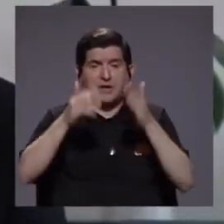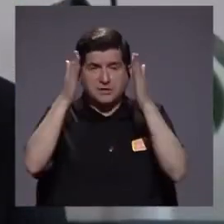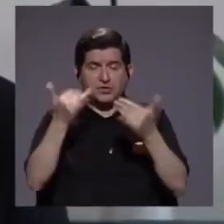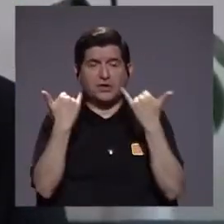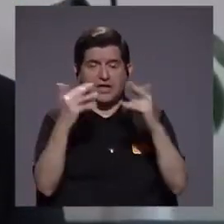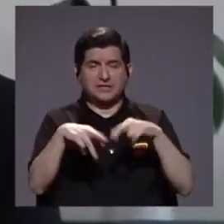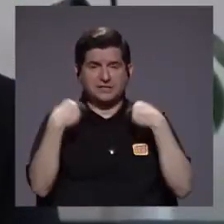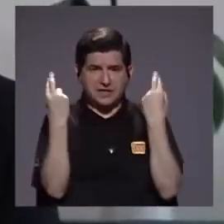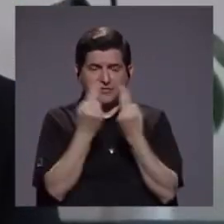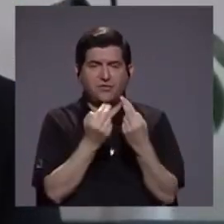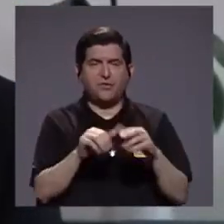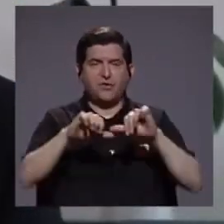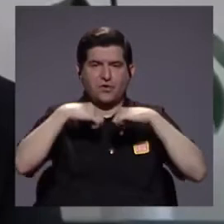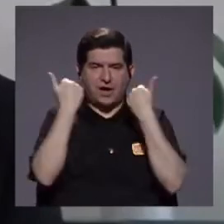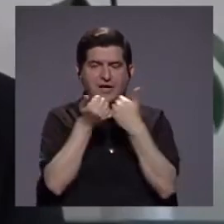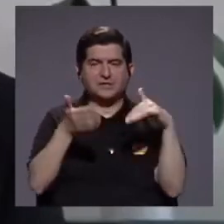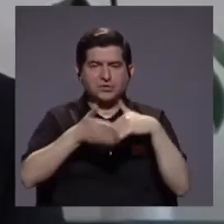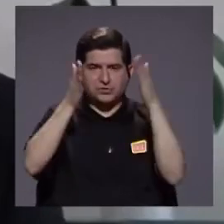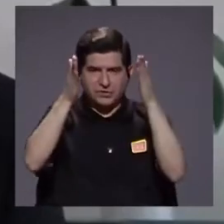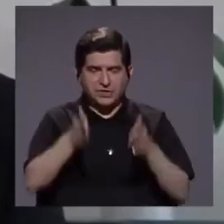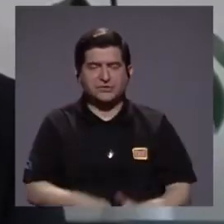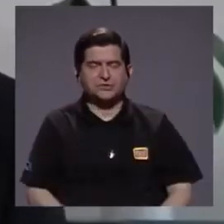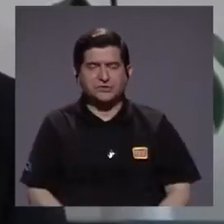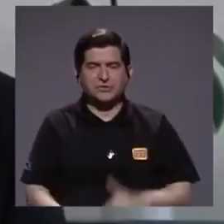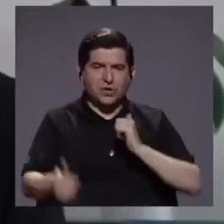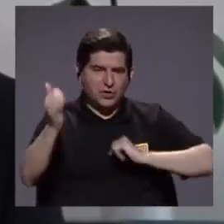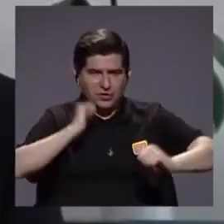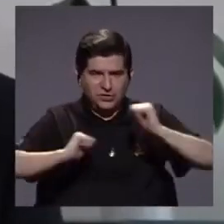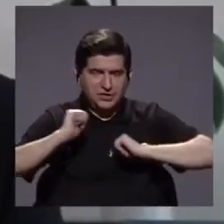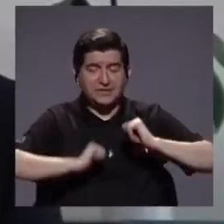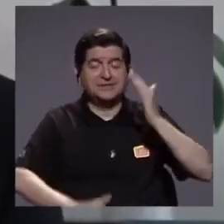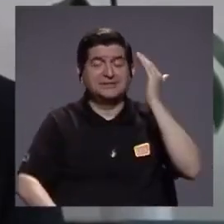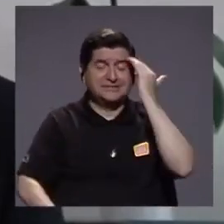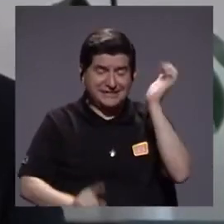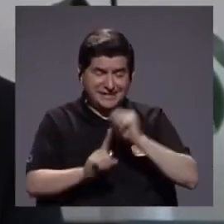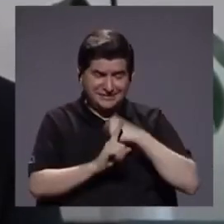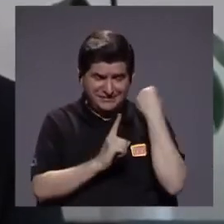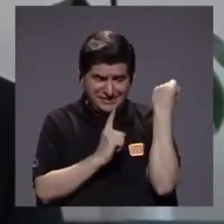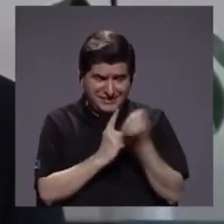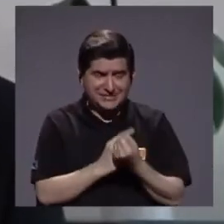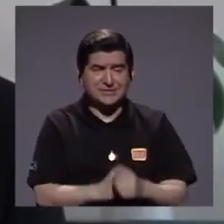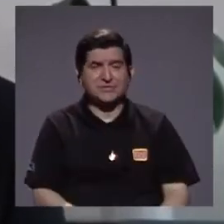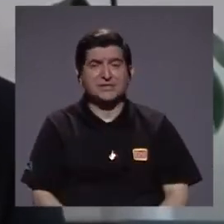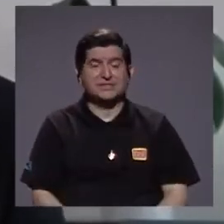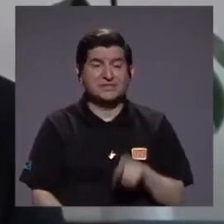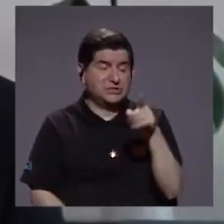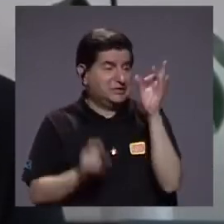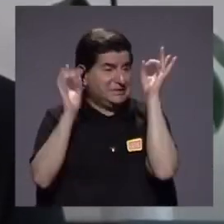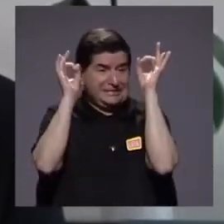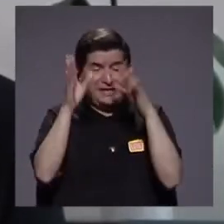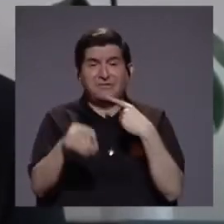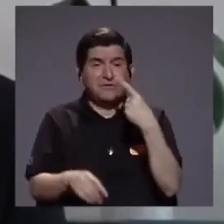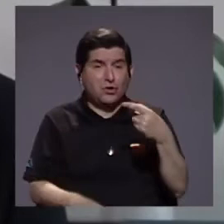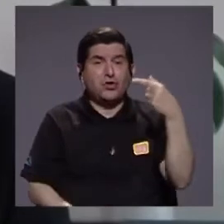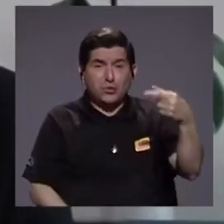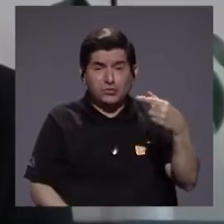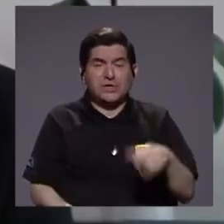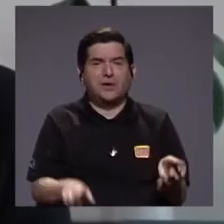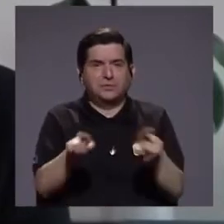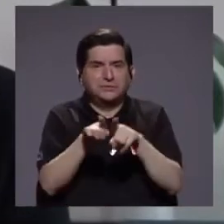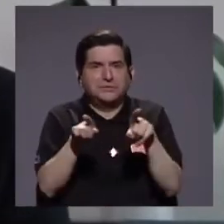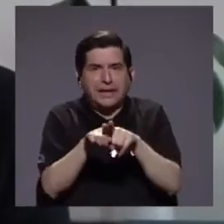hemos reunido con la Asociación de Estudiantes de Artes Dramáticas reconocemos las situaciones, como decía don Gustavo, precarias y yo diría que